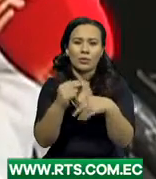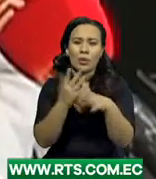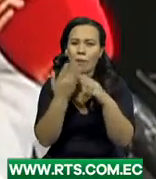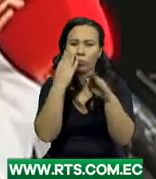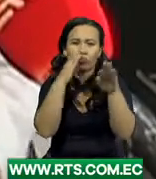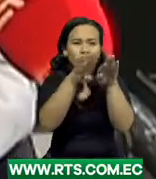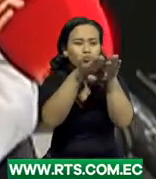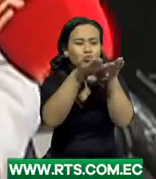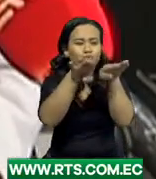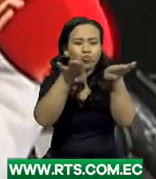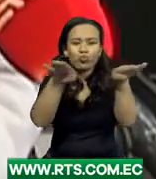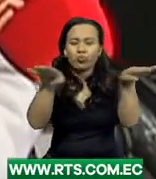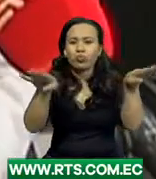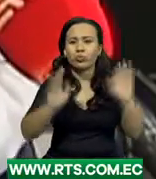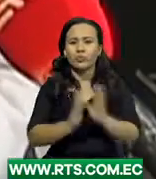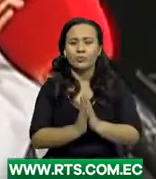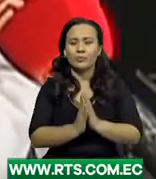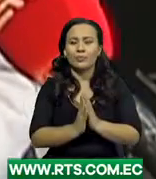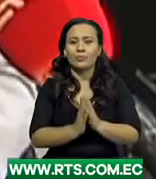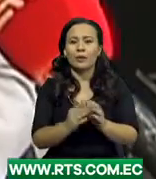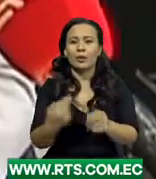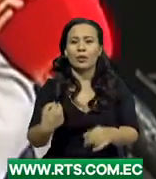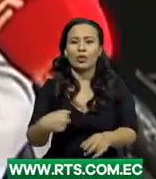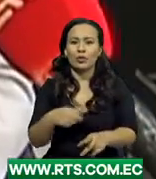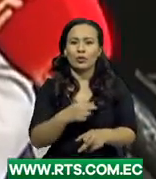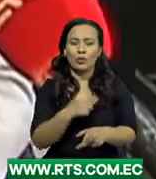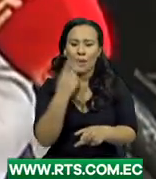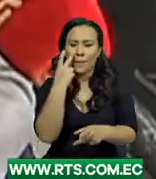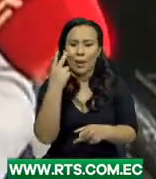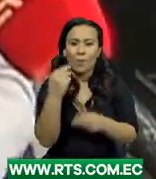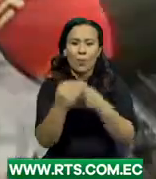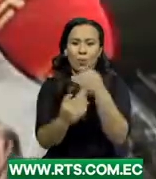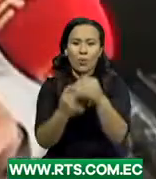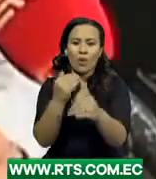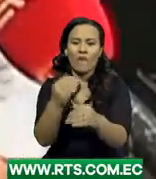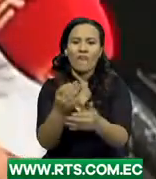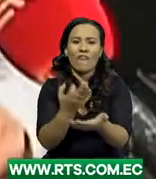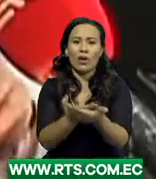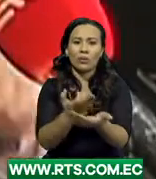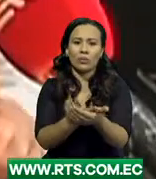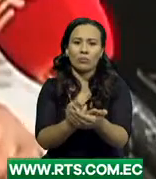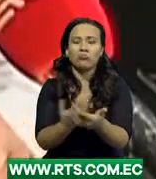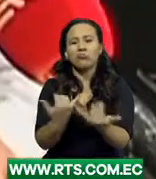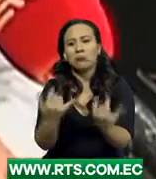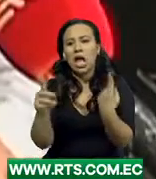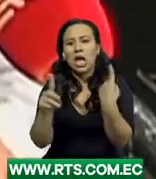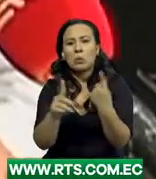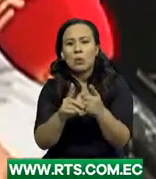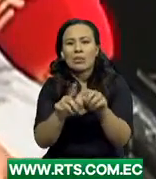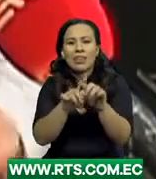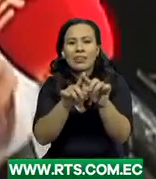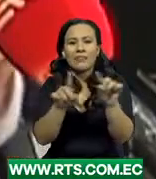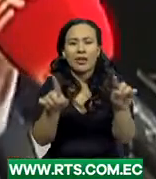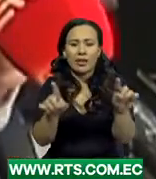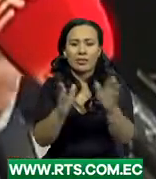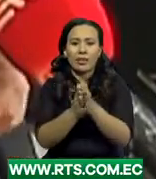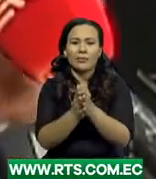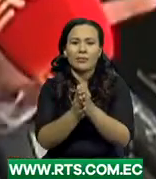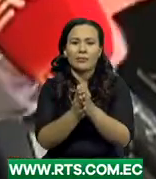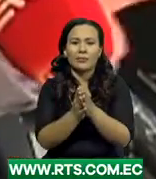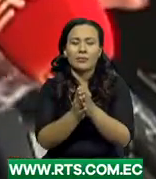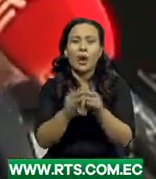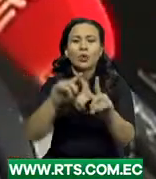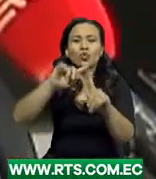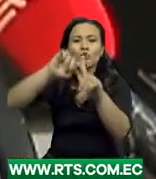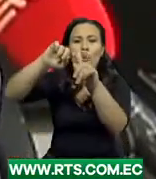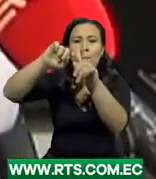promedio estimado y eso es lo que iba saliendo en la facturación. Y encuentra probablemente un diferencial entre la suma